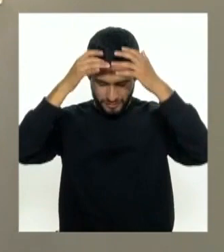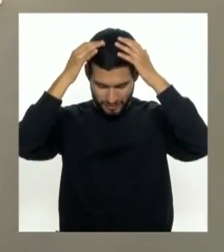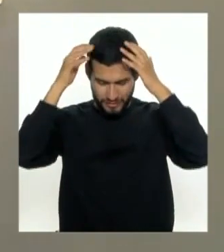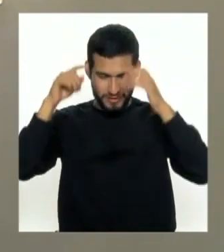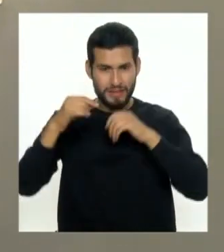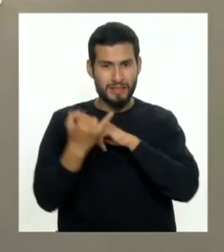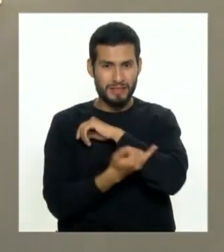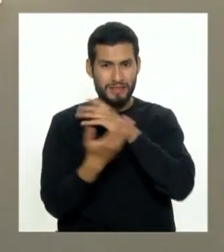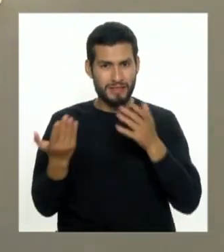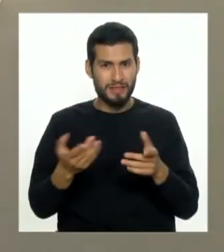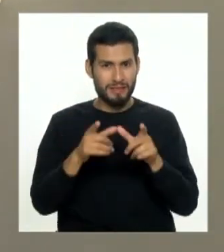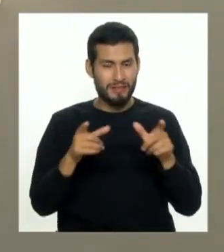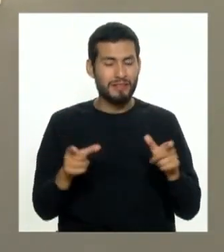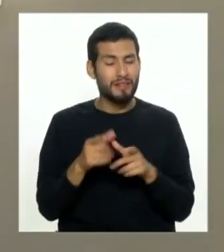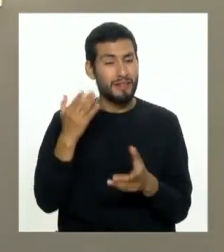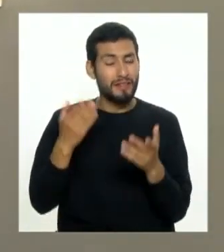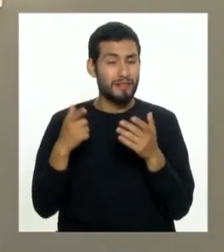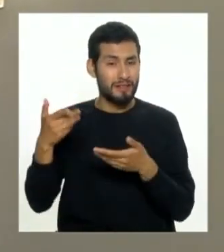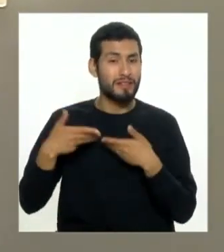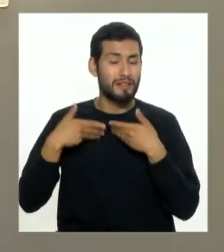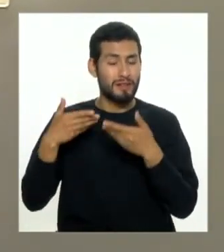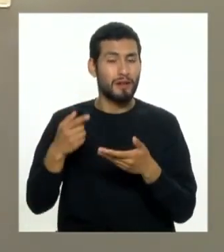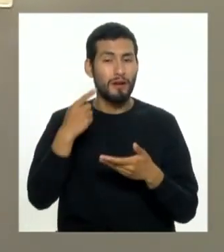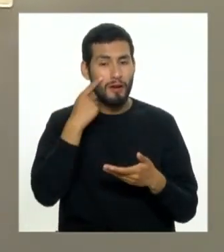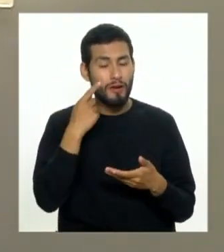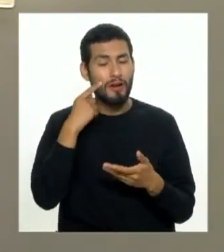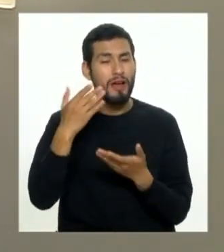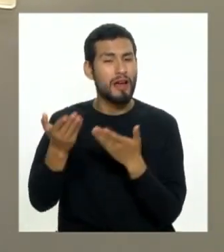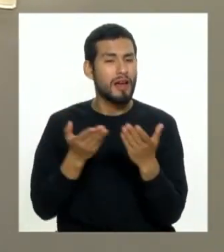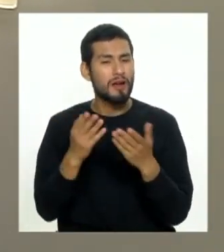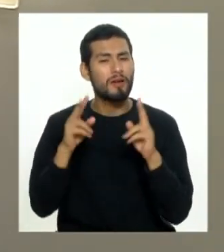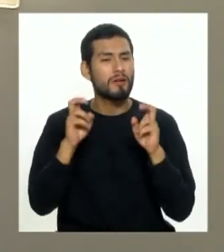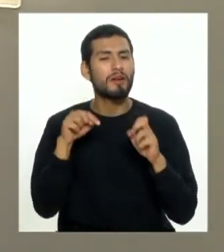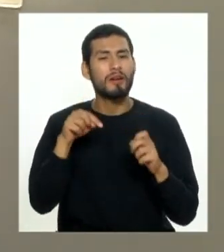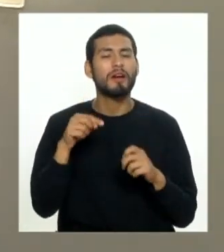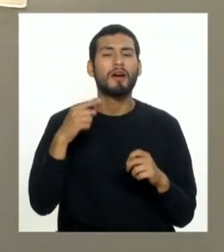muy amablemente nos ha invitado a conocer el servicio de